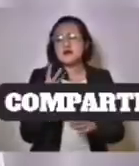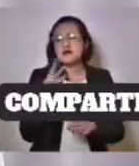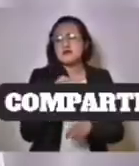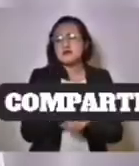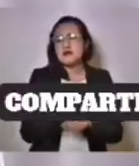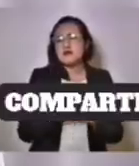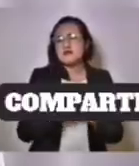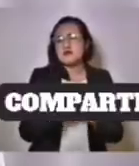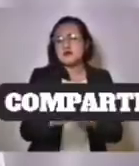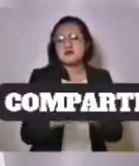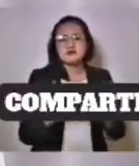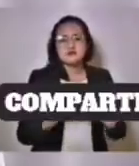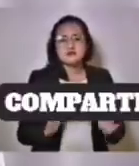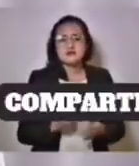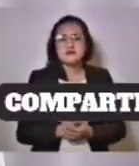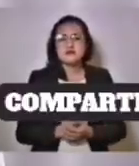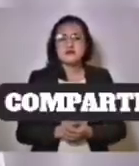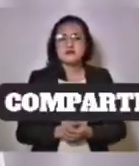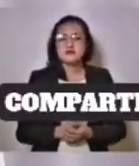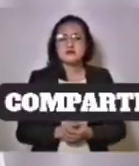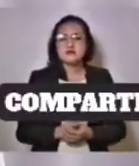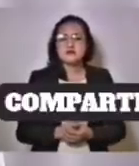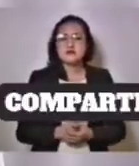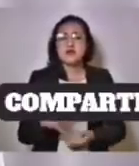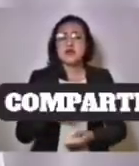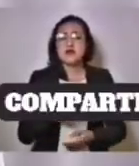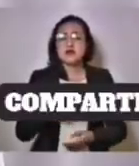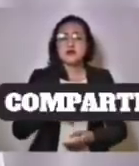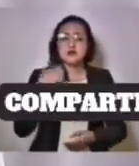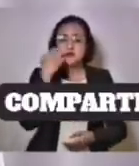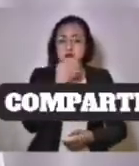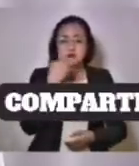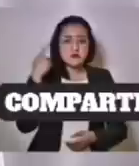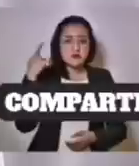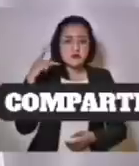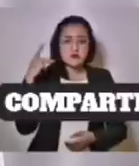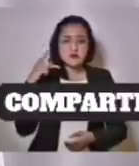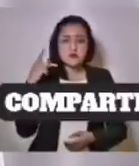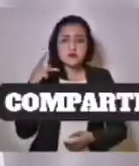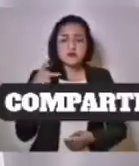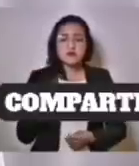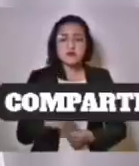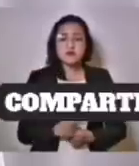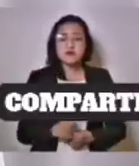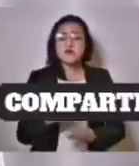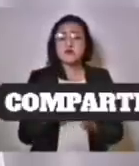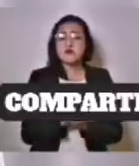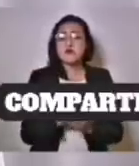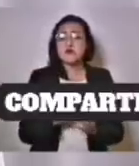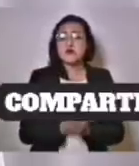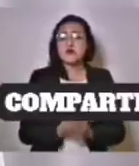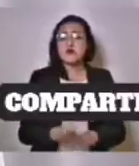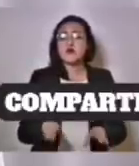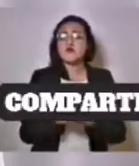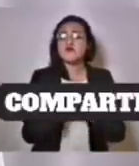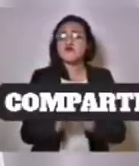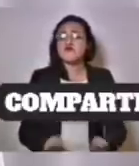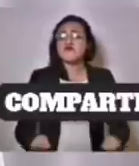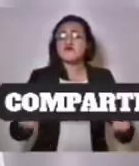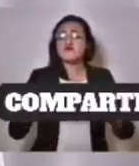poco más, habrá en las escuelas poblanas un curso de nivelación